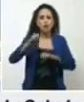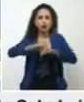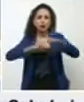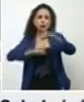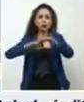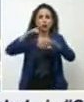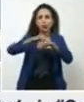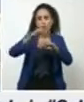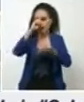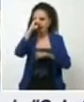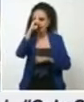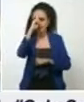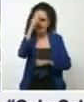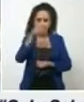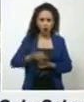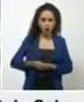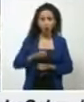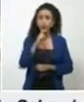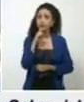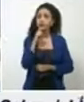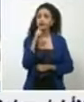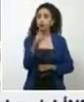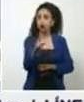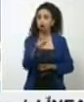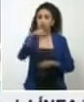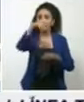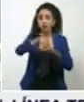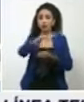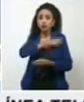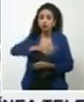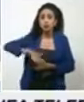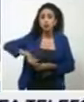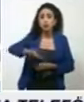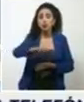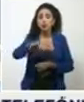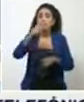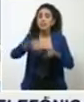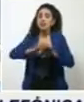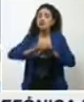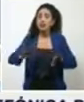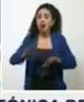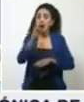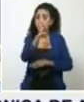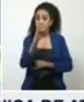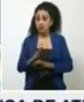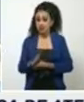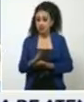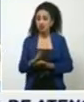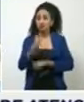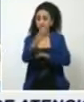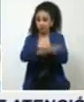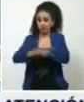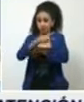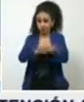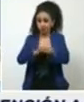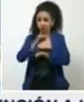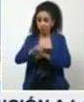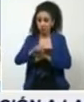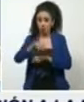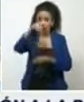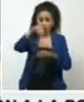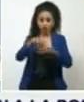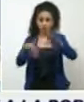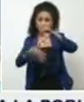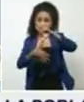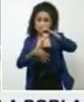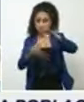dificultades entre la población, pero ya Brasil, la región de las Américas,